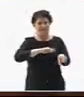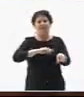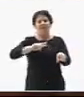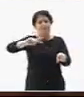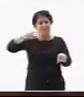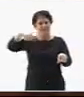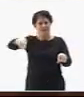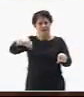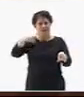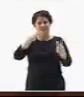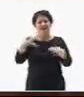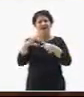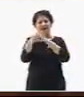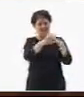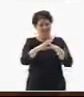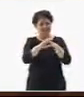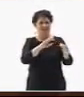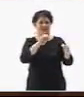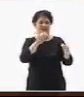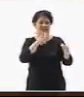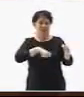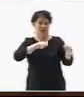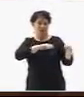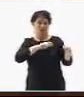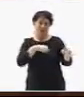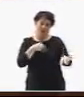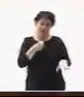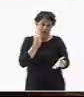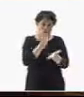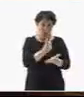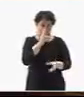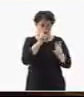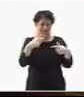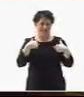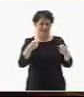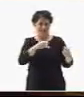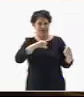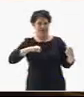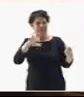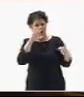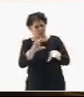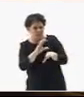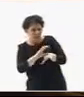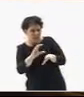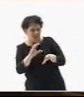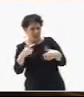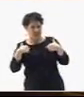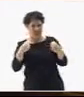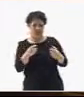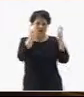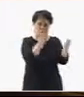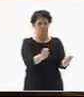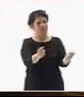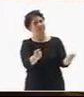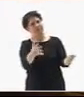de la Alianza Española por la Sanidad Privada. También por aquellas recomendaciones que decía que usted con